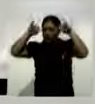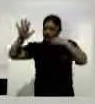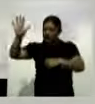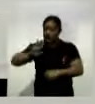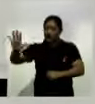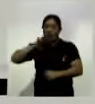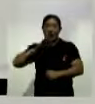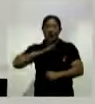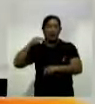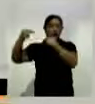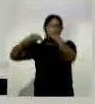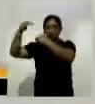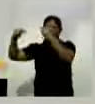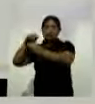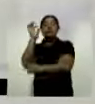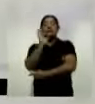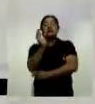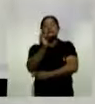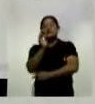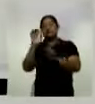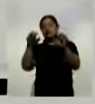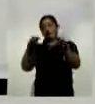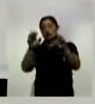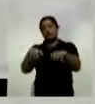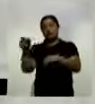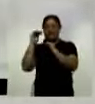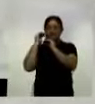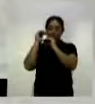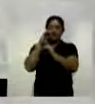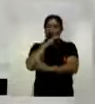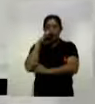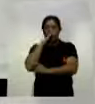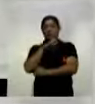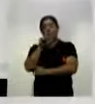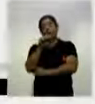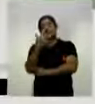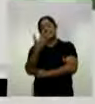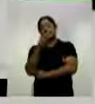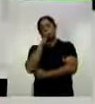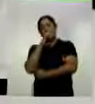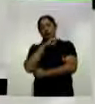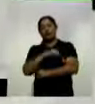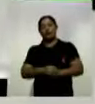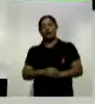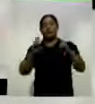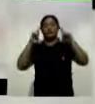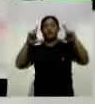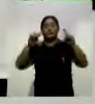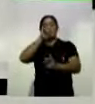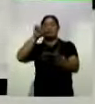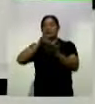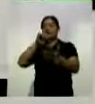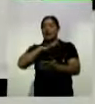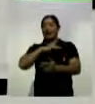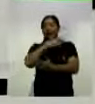pronostican intervalos nubosos con posibles lluvias, la temperatura máxima será de 25 grados. En el centro de la entidad se espera